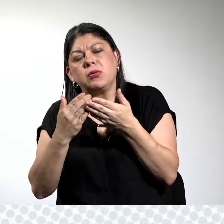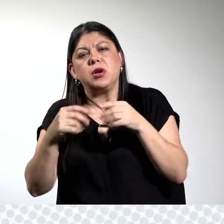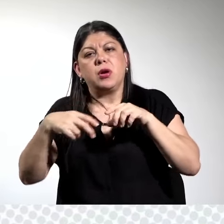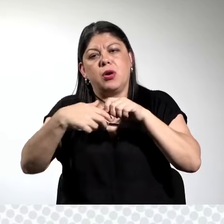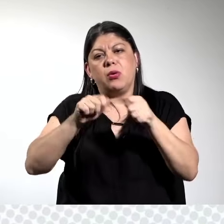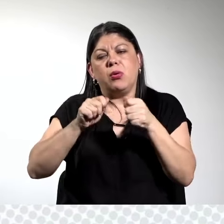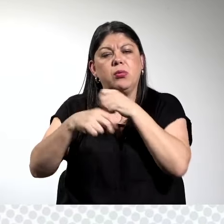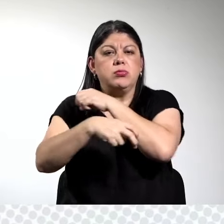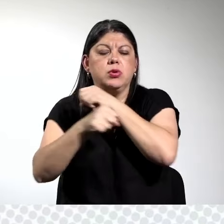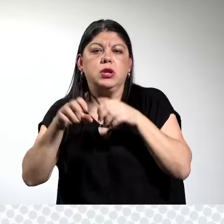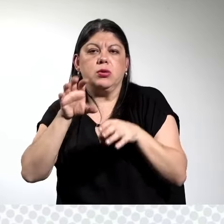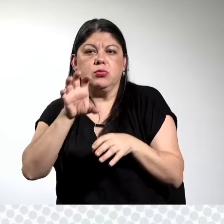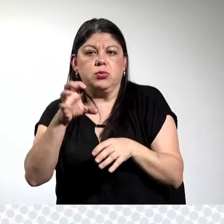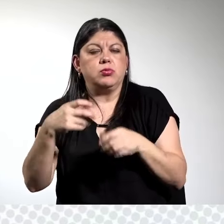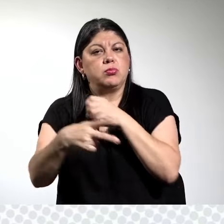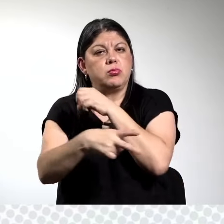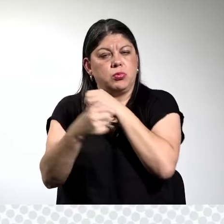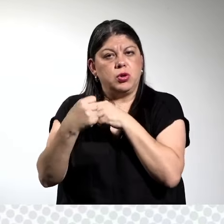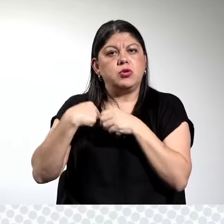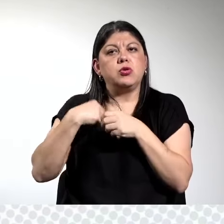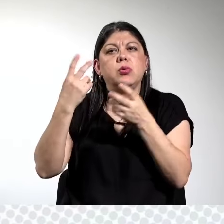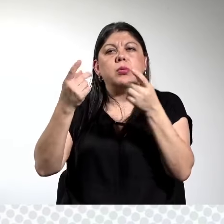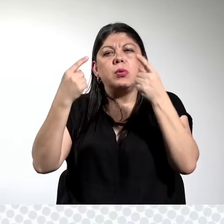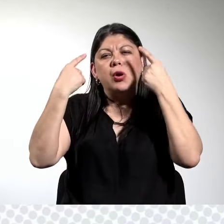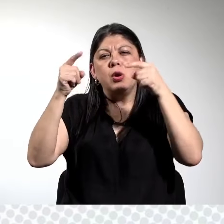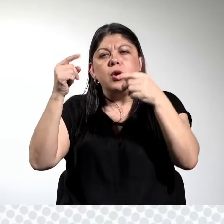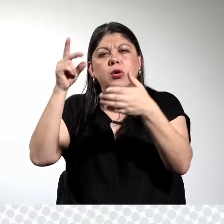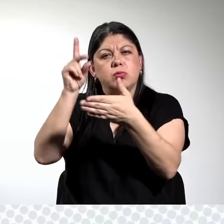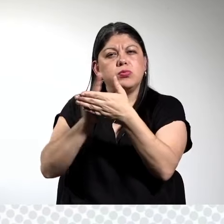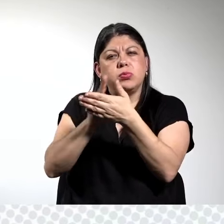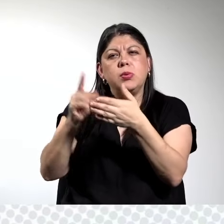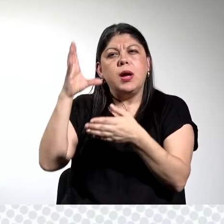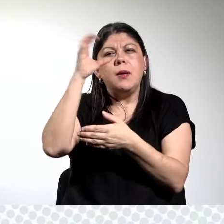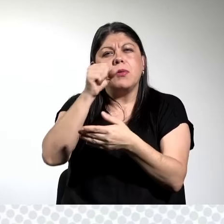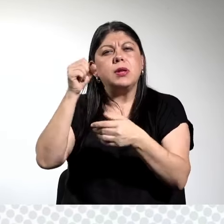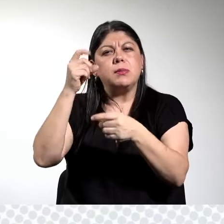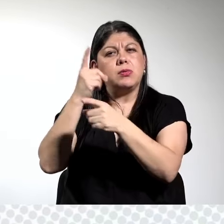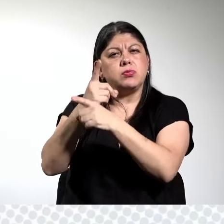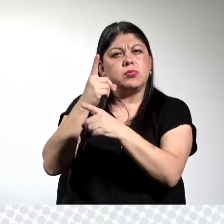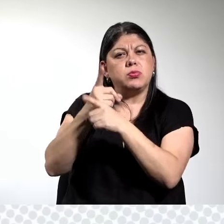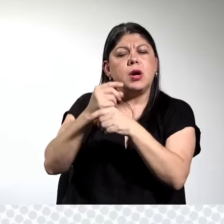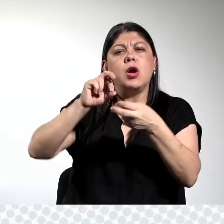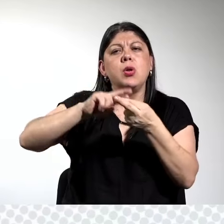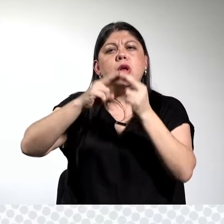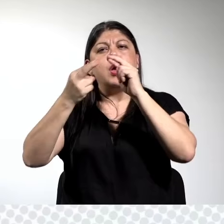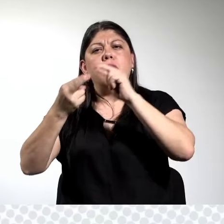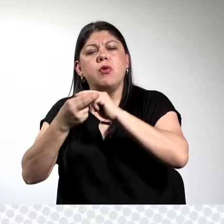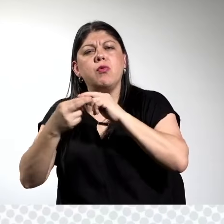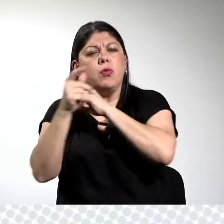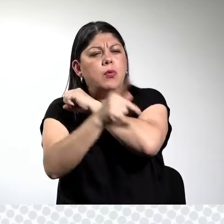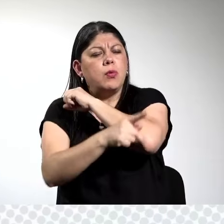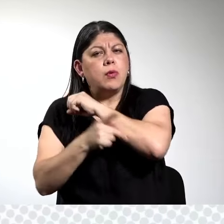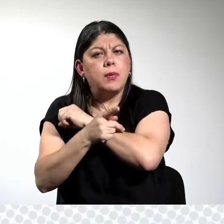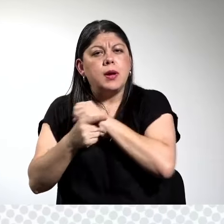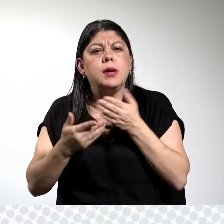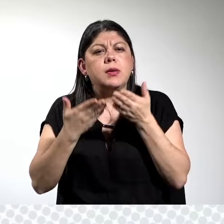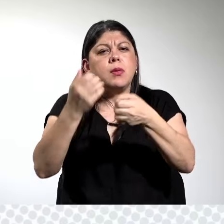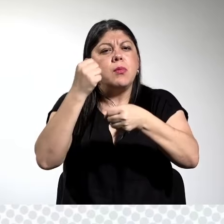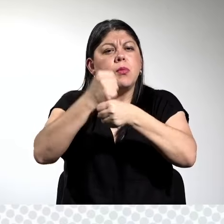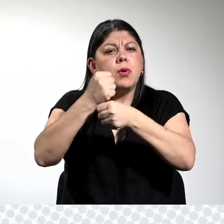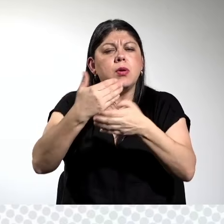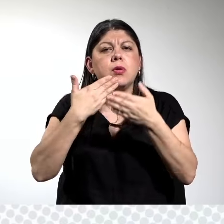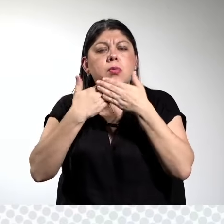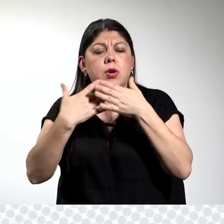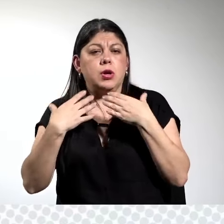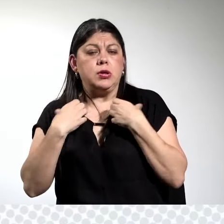o delitos a la propiedad. Si yo logro atacar que la gente tenga lo que necesite, que haya una reforma integral del país, donde haya empleo de calidad, donde haya salud de